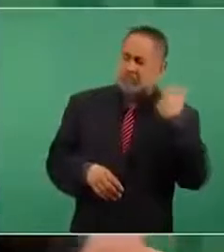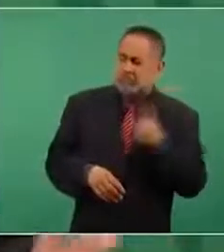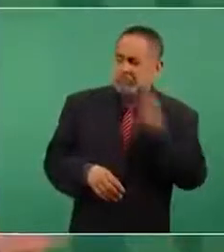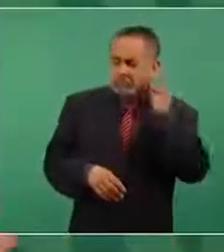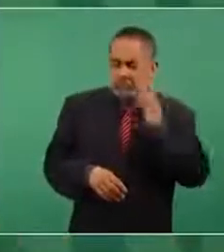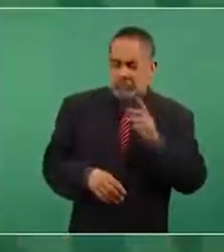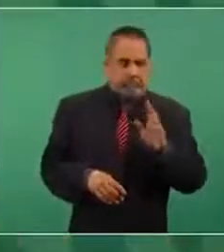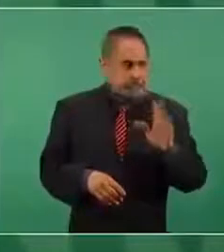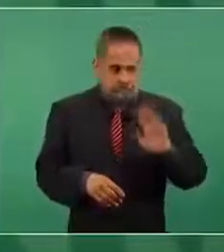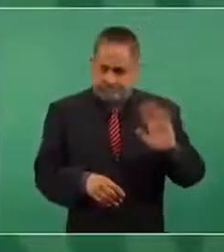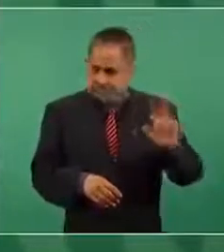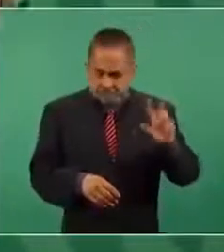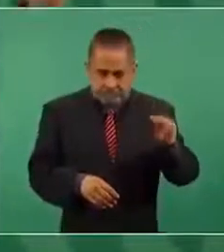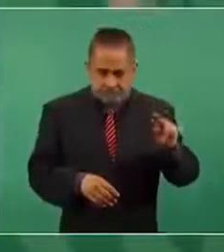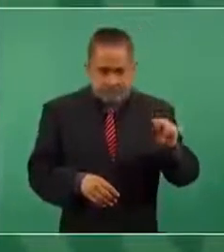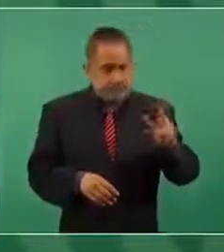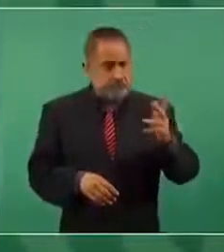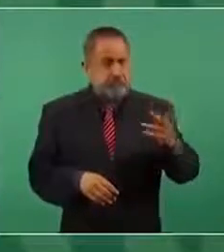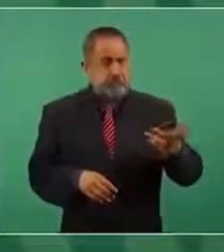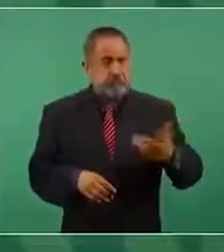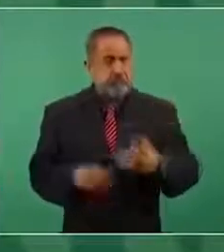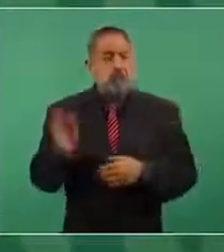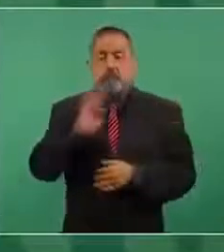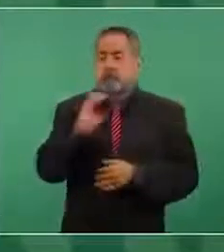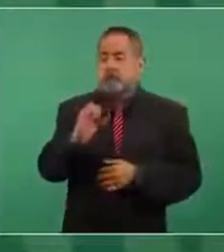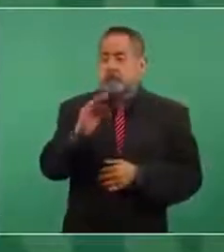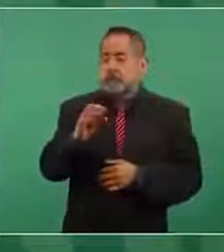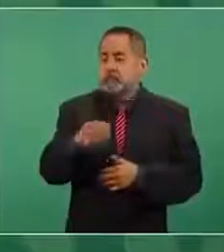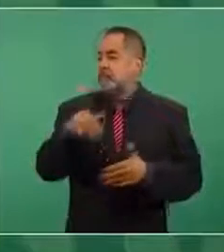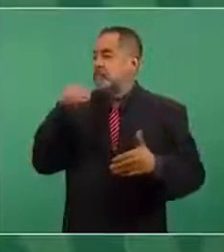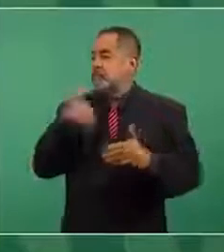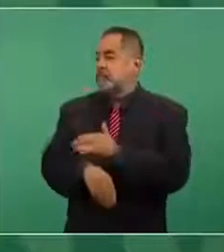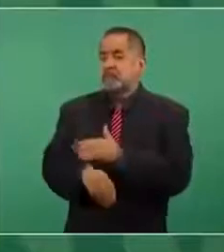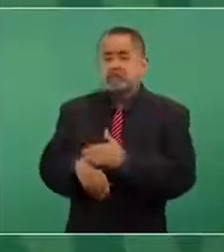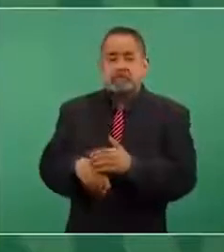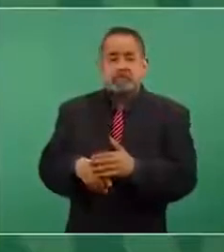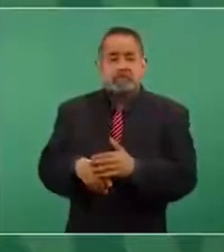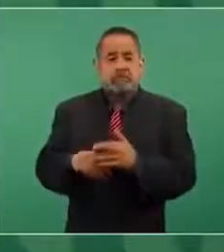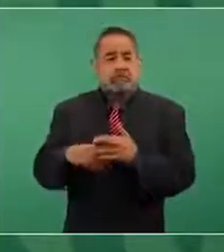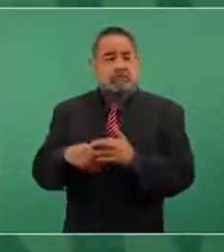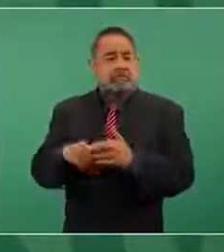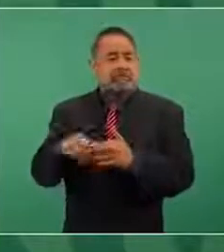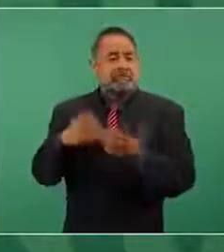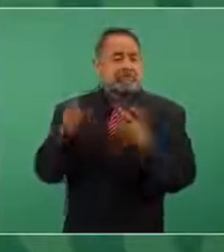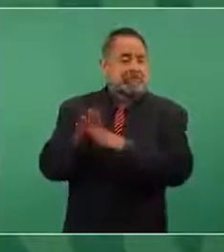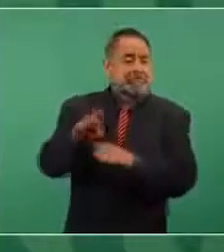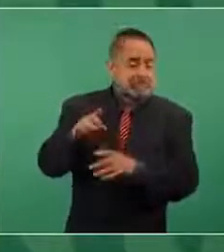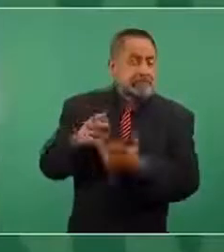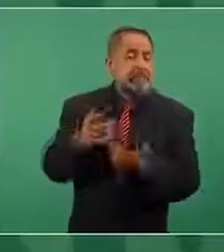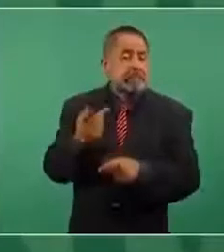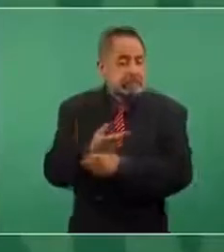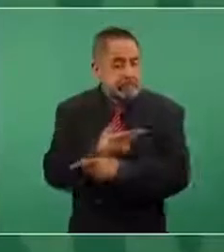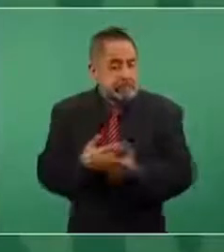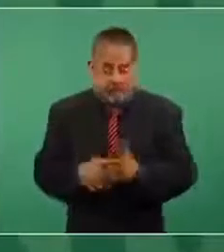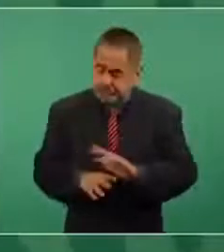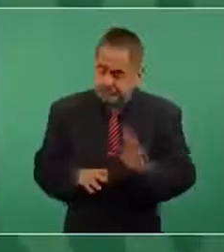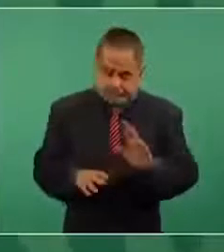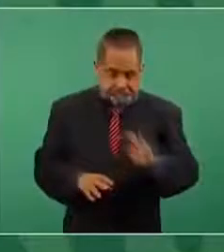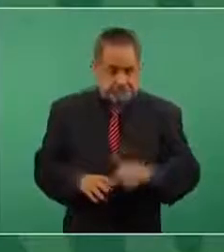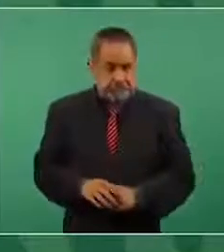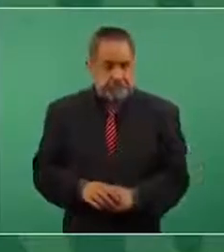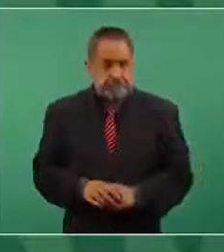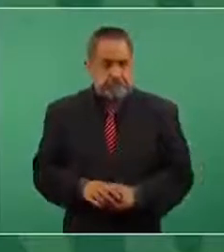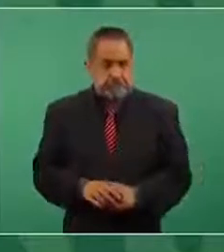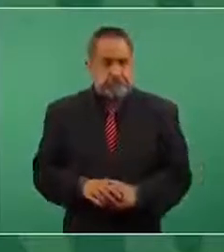querían pero imagínense se quiebra la comisión federal a despiezar nada más